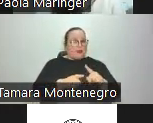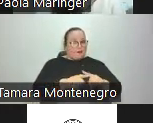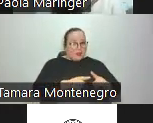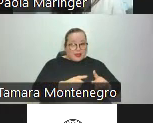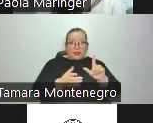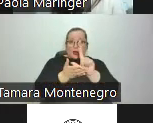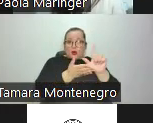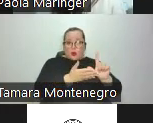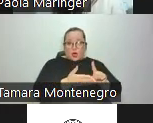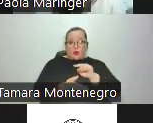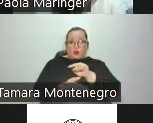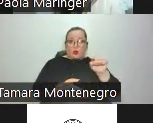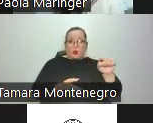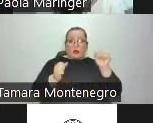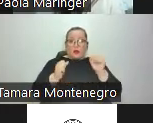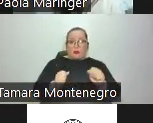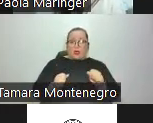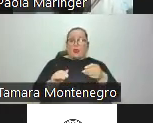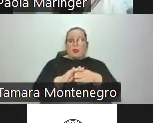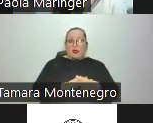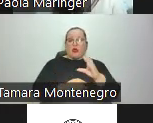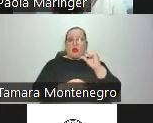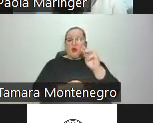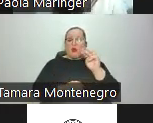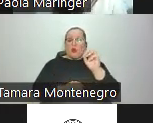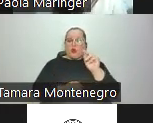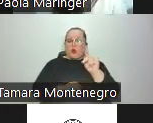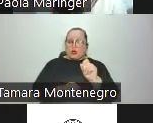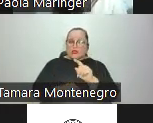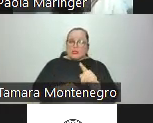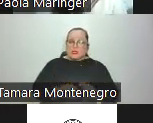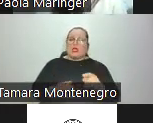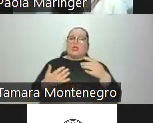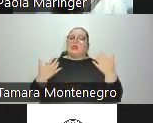donde ustedes pueden conectar. Coworks, ¿te fijas? Es